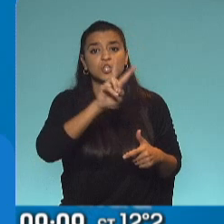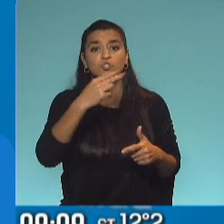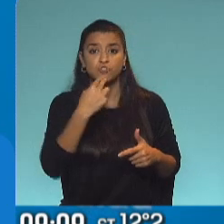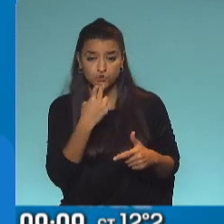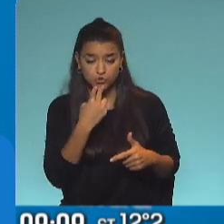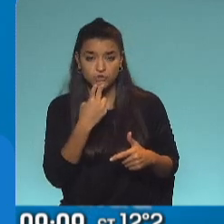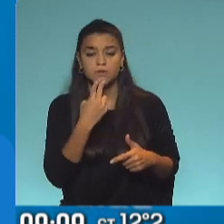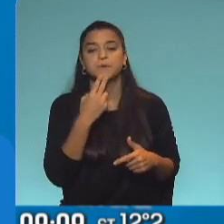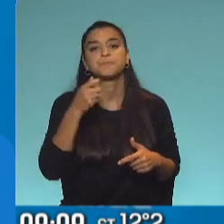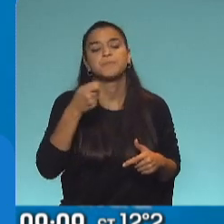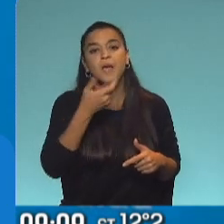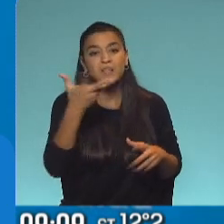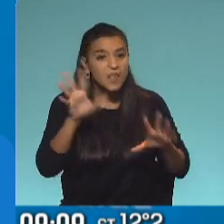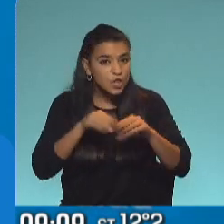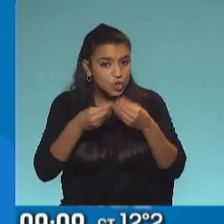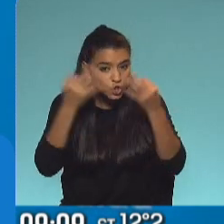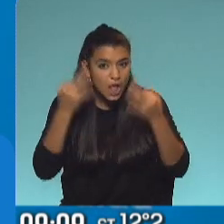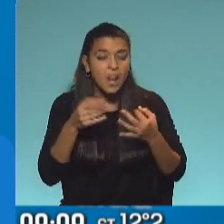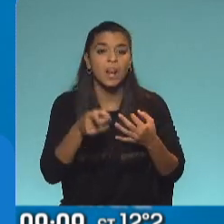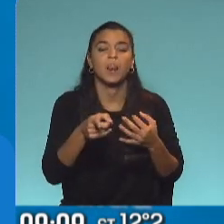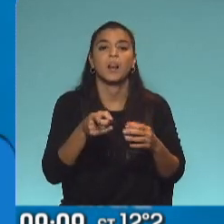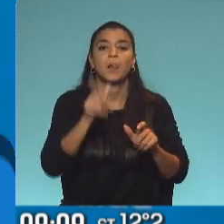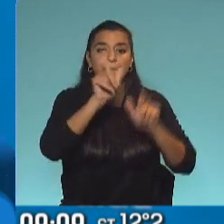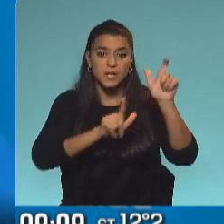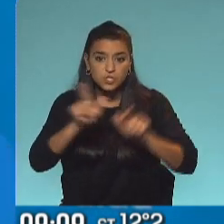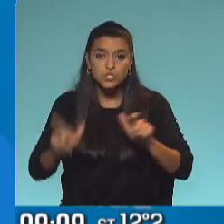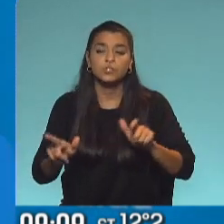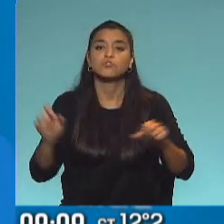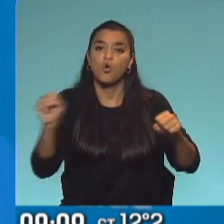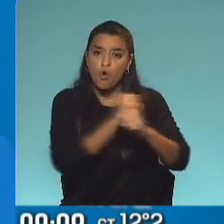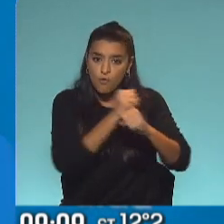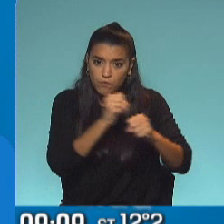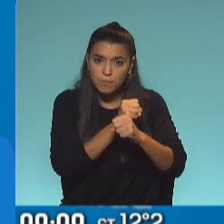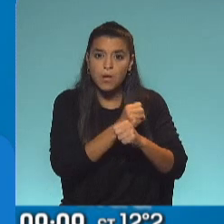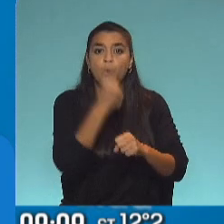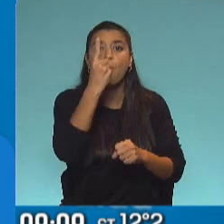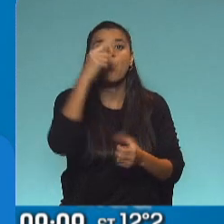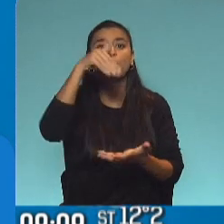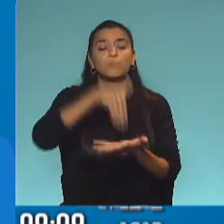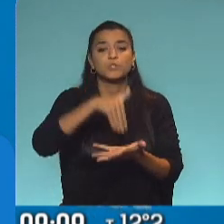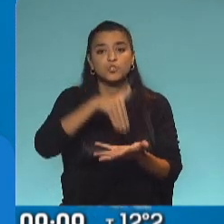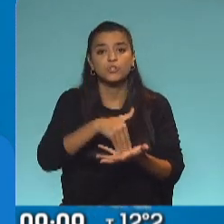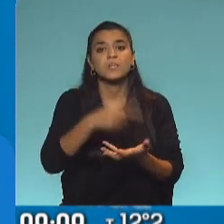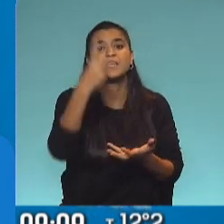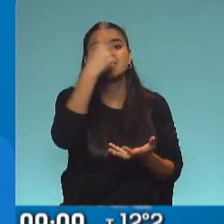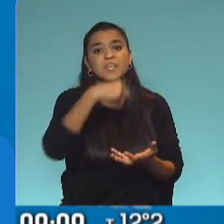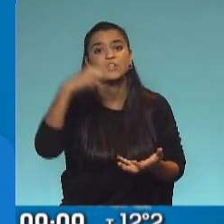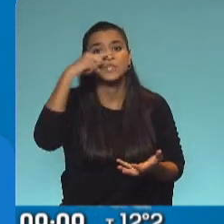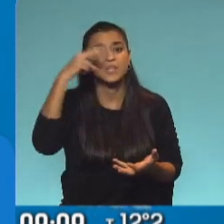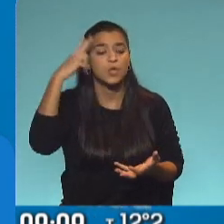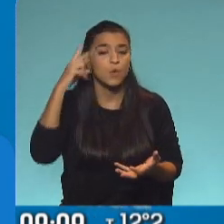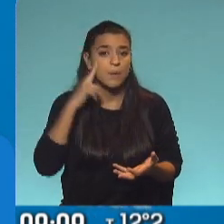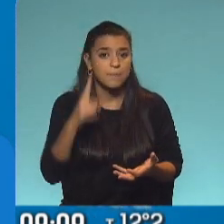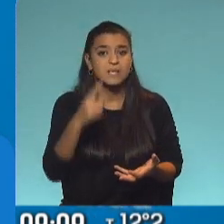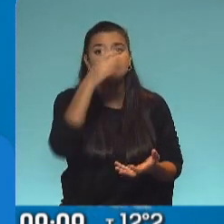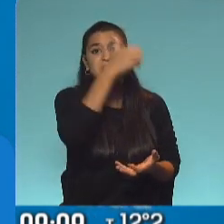con una cantidad total de pacientes que han sido confirmados que es de un millón 179 mil